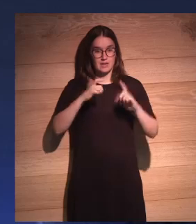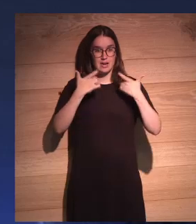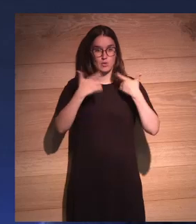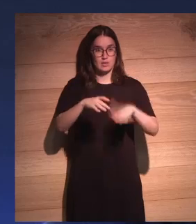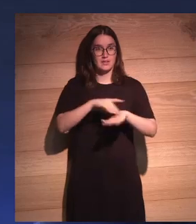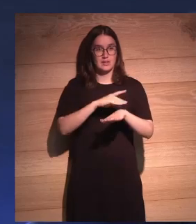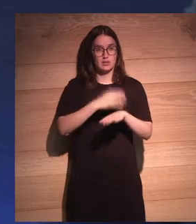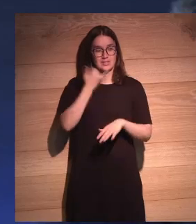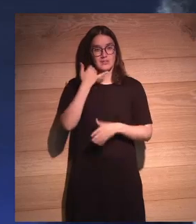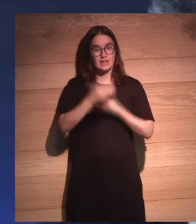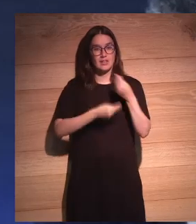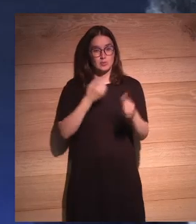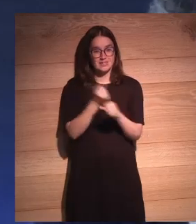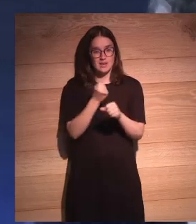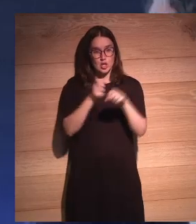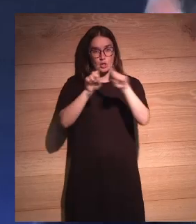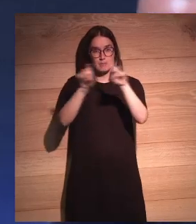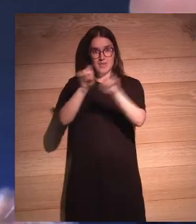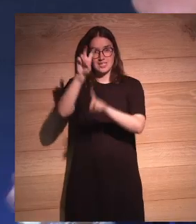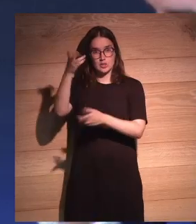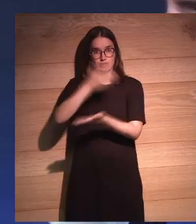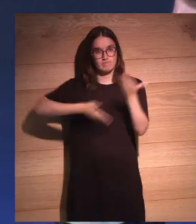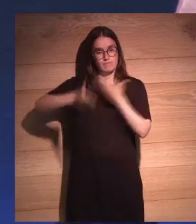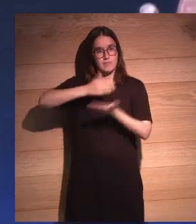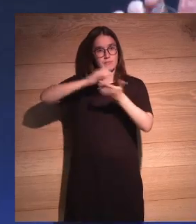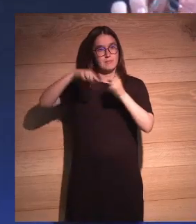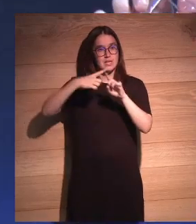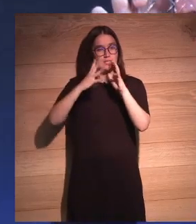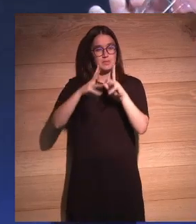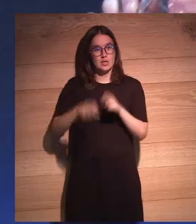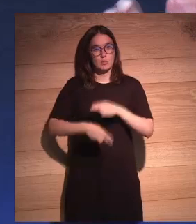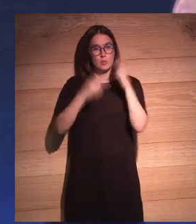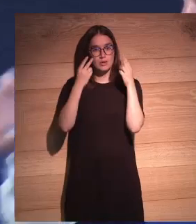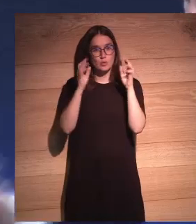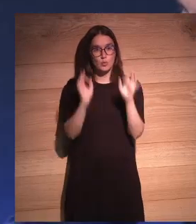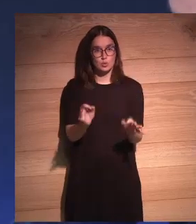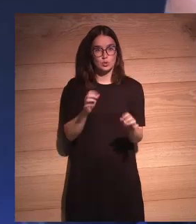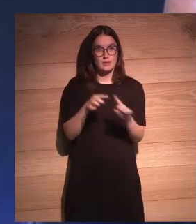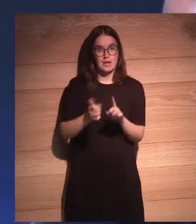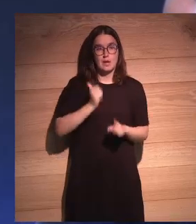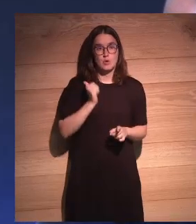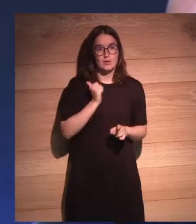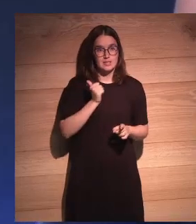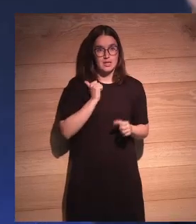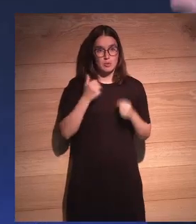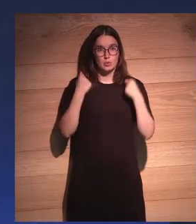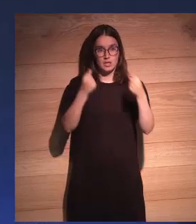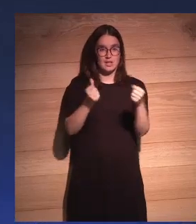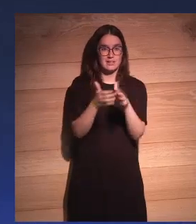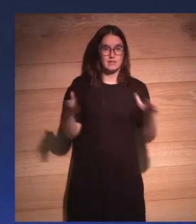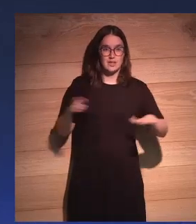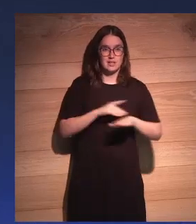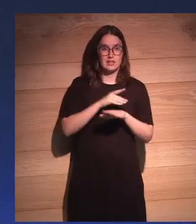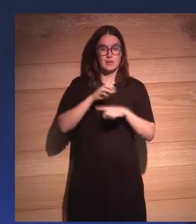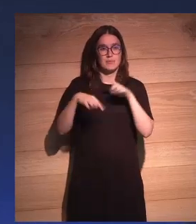y lo que hacemos es trabajar con otras empresas y con administraciones públicas precisamente a que aprovechen el potencial del Big Data